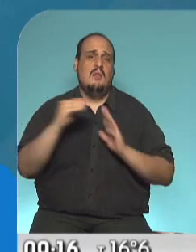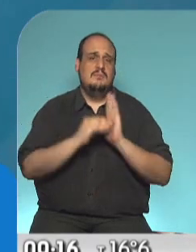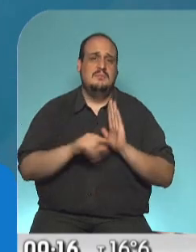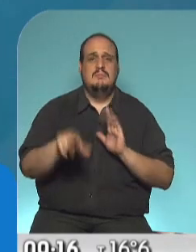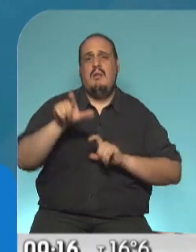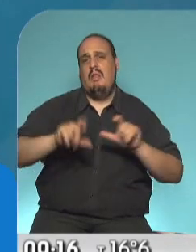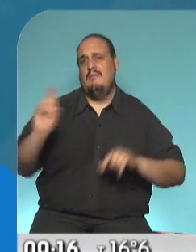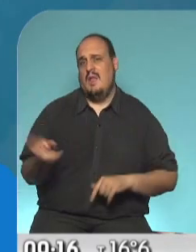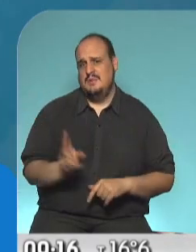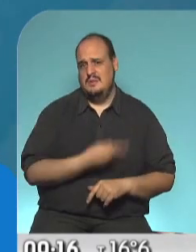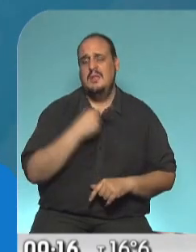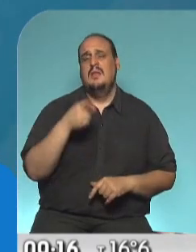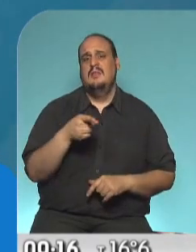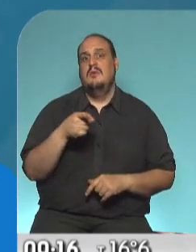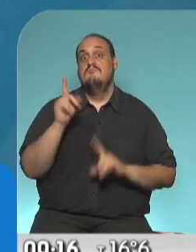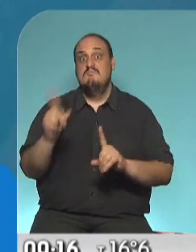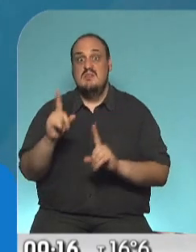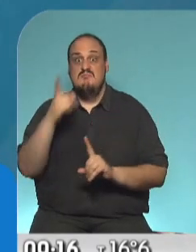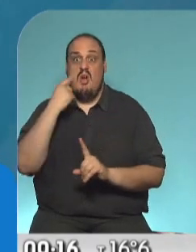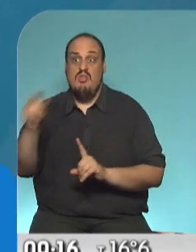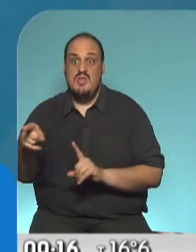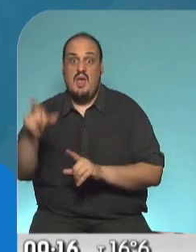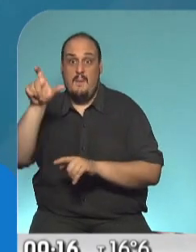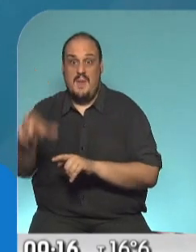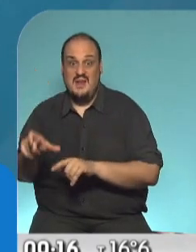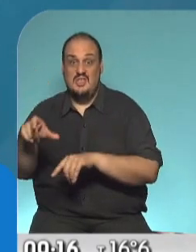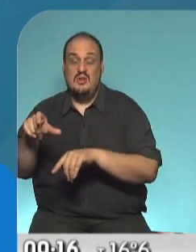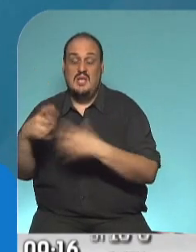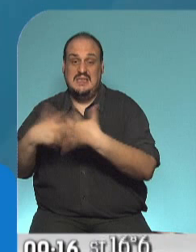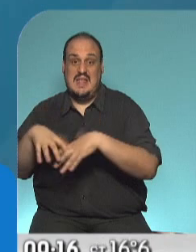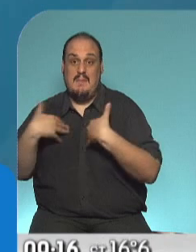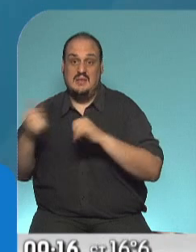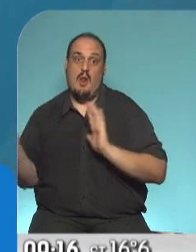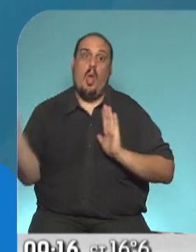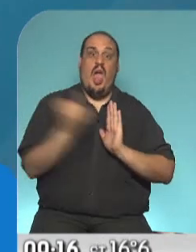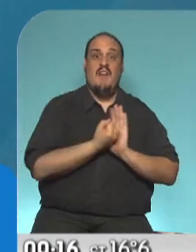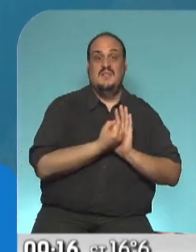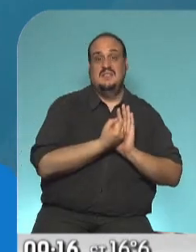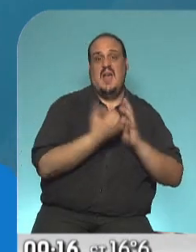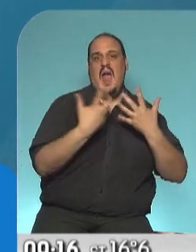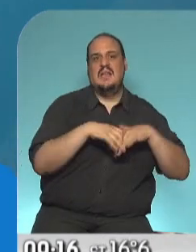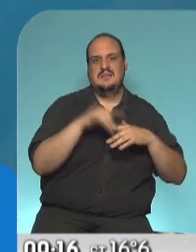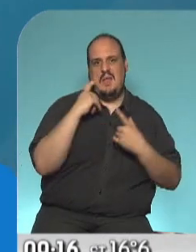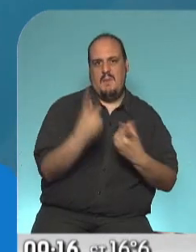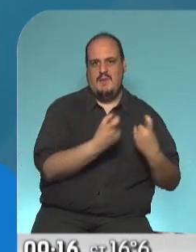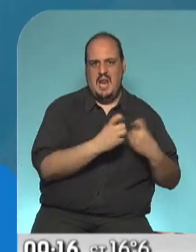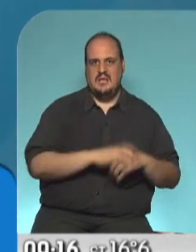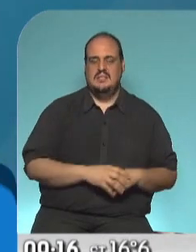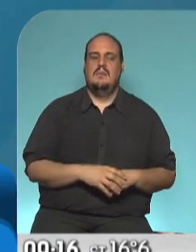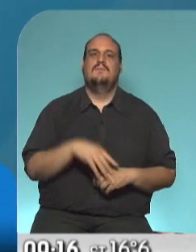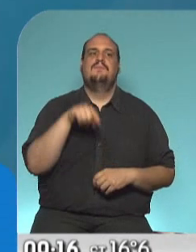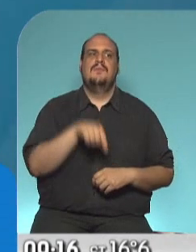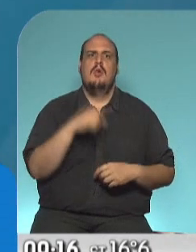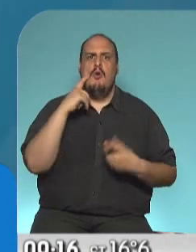número de fallecidos a partir de la fecha en que se notifica o que ingresa al sistema nosotros en el sistema tenemos no solamente la